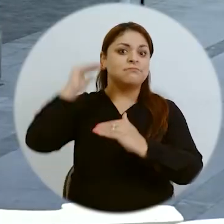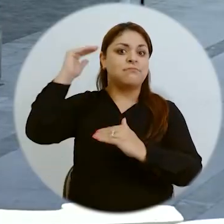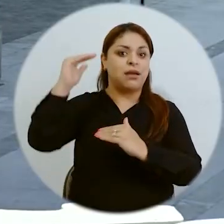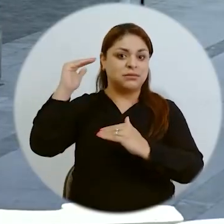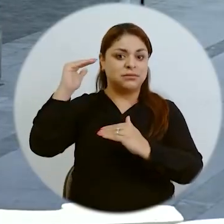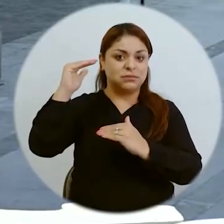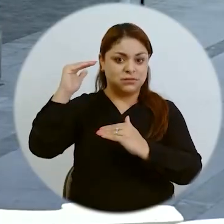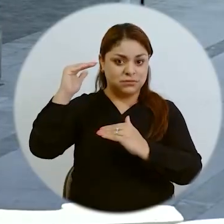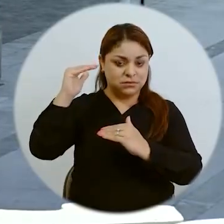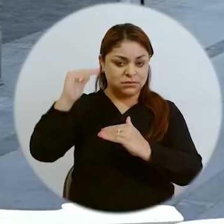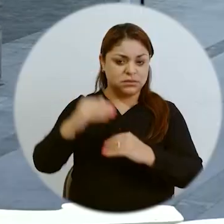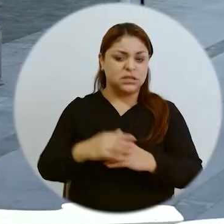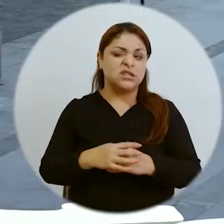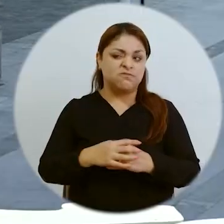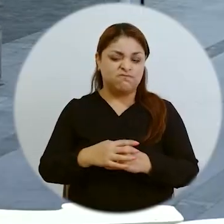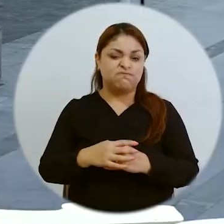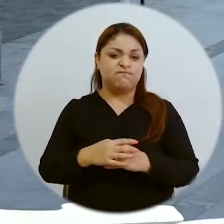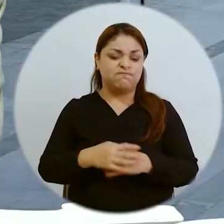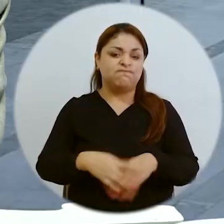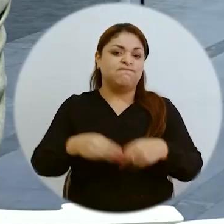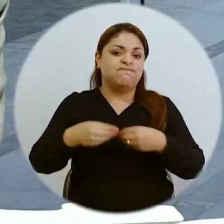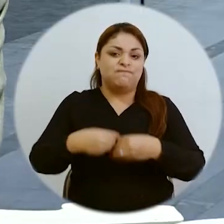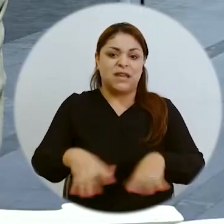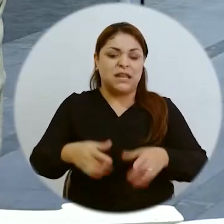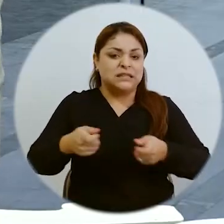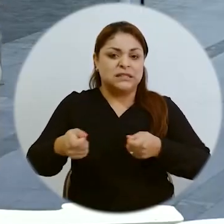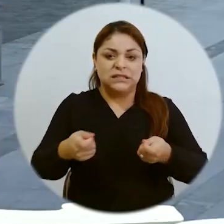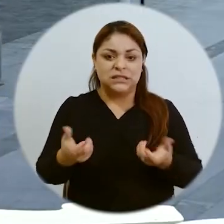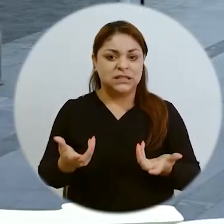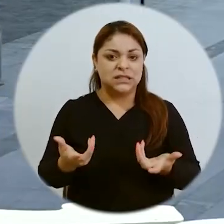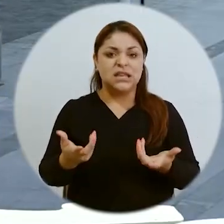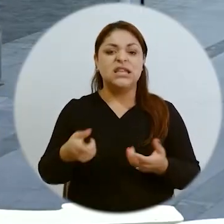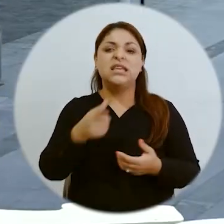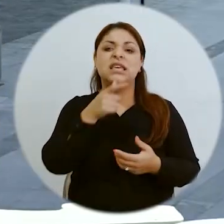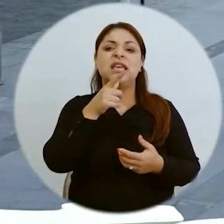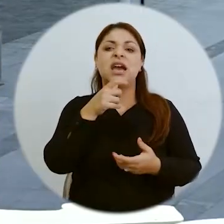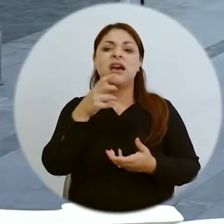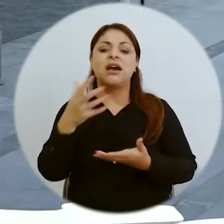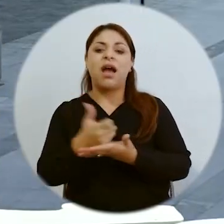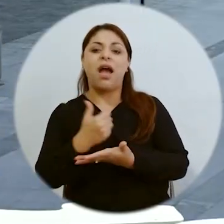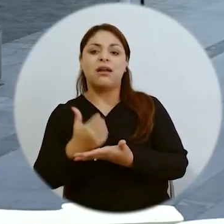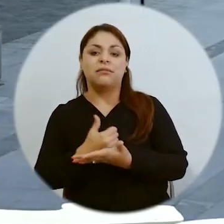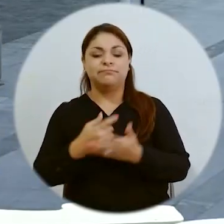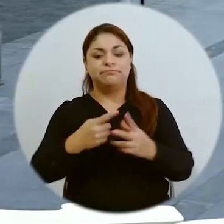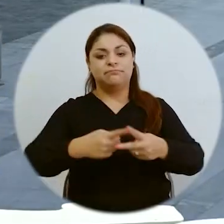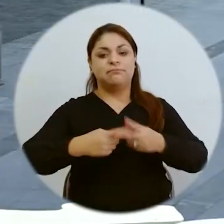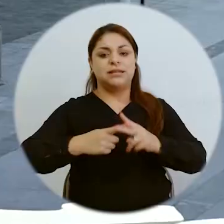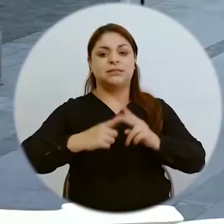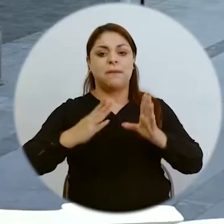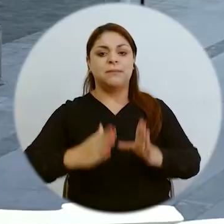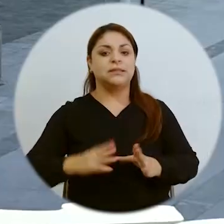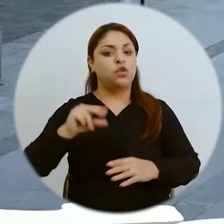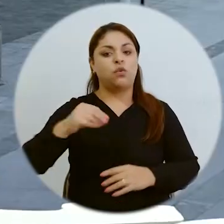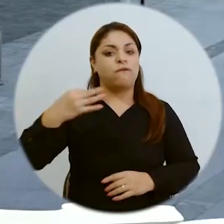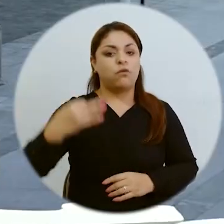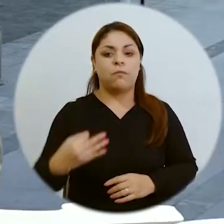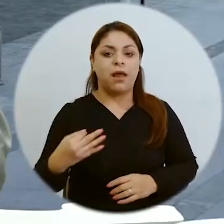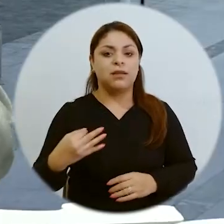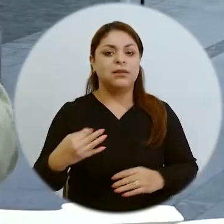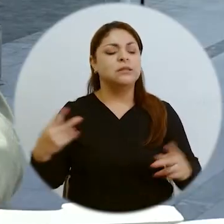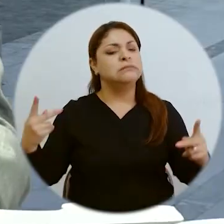un crédito anda en normal rango que no supere 30-35%. ¿Qué pasa con esas personas